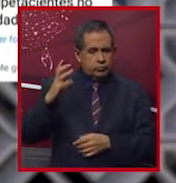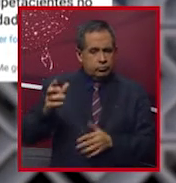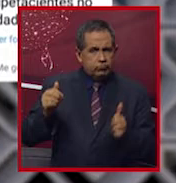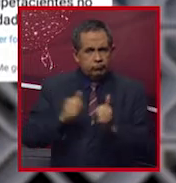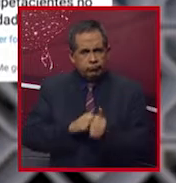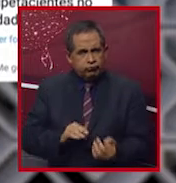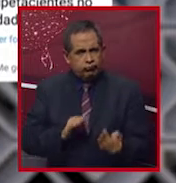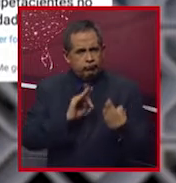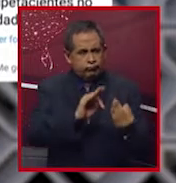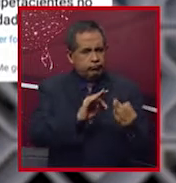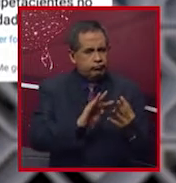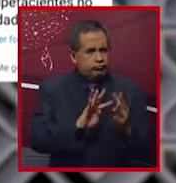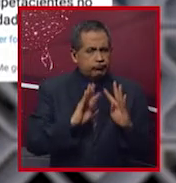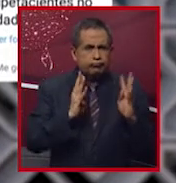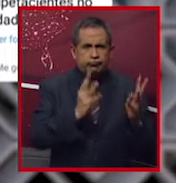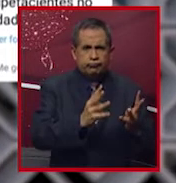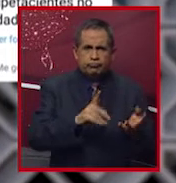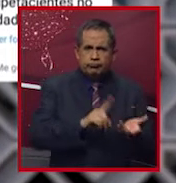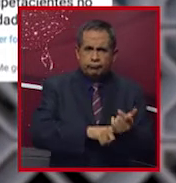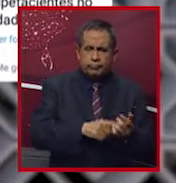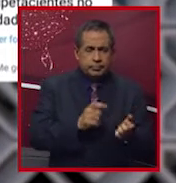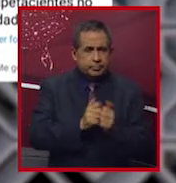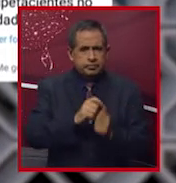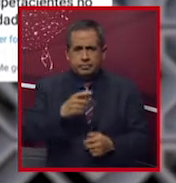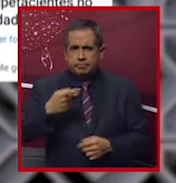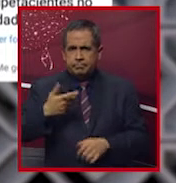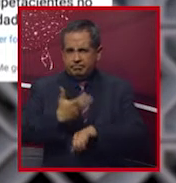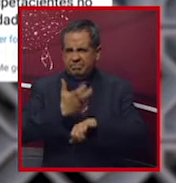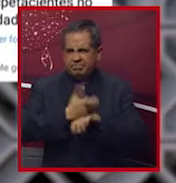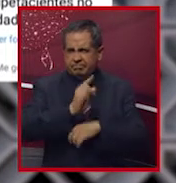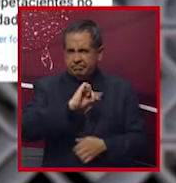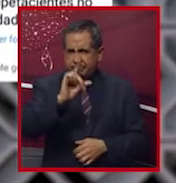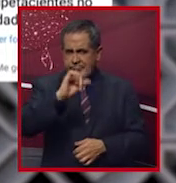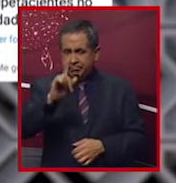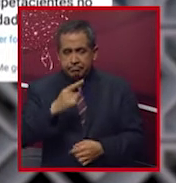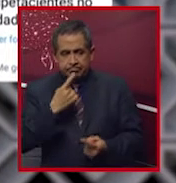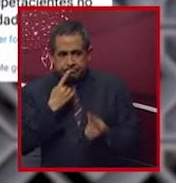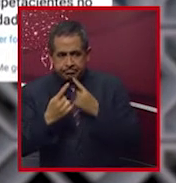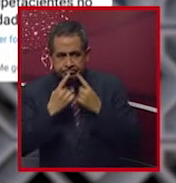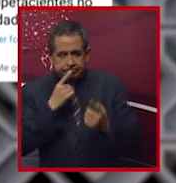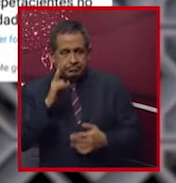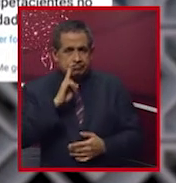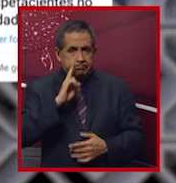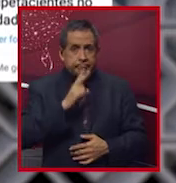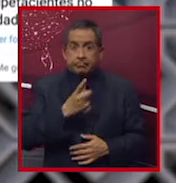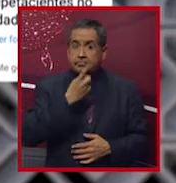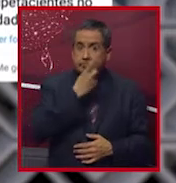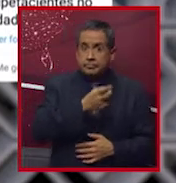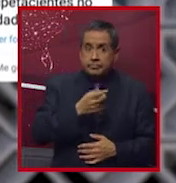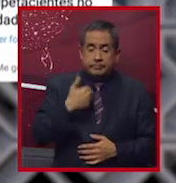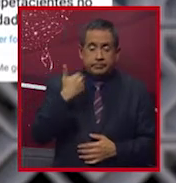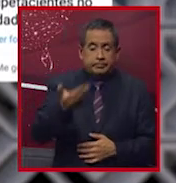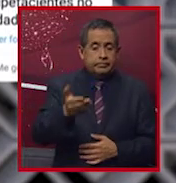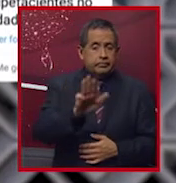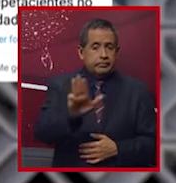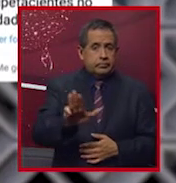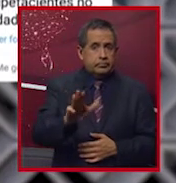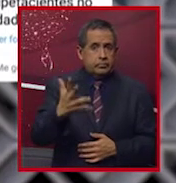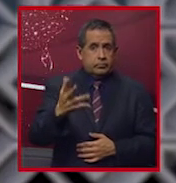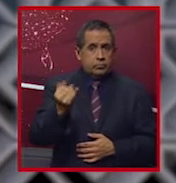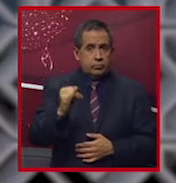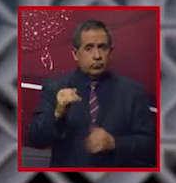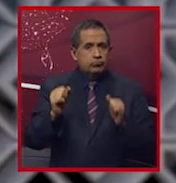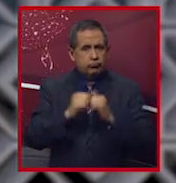para entablar conversaciones a la brevedad con las autoridades norteamericanas. El funcionario añadió que el próximo miércoles 5 de junio se llevará a